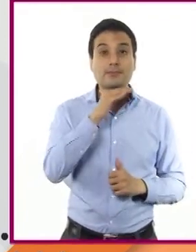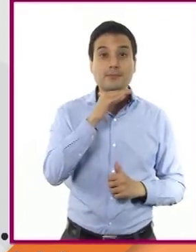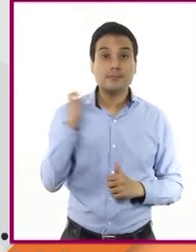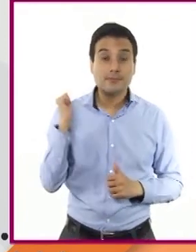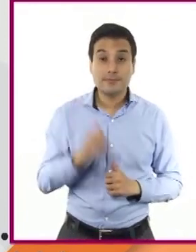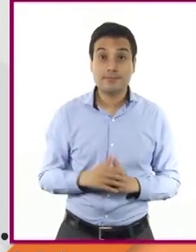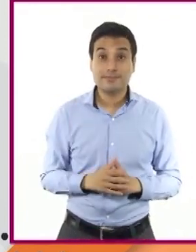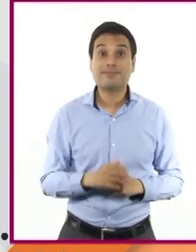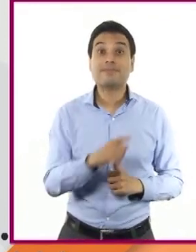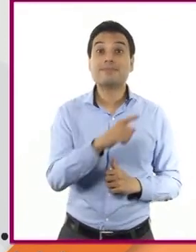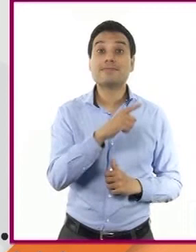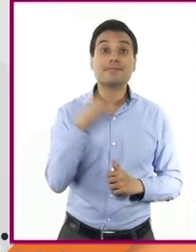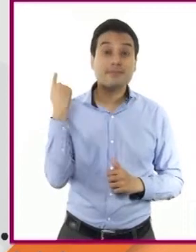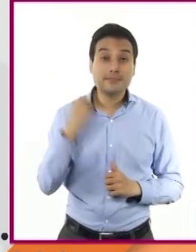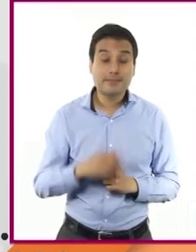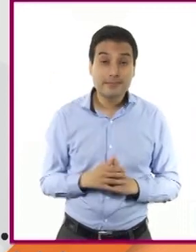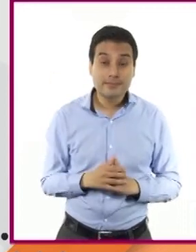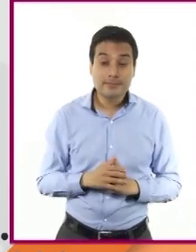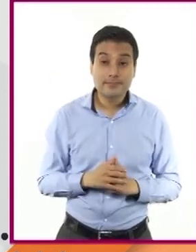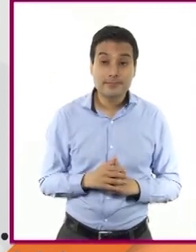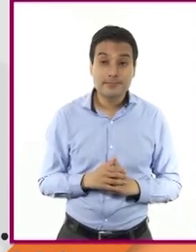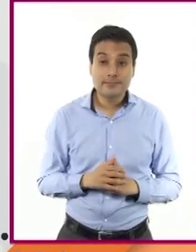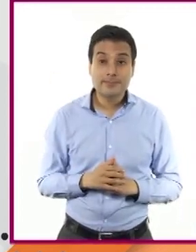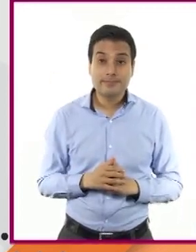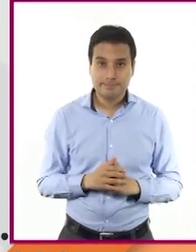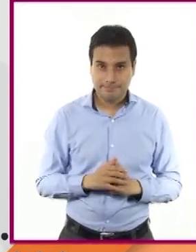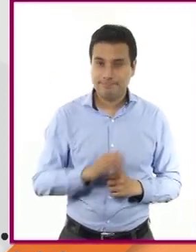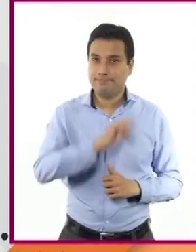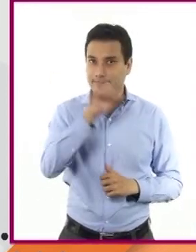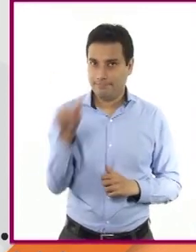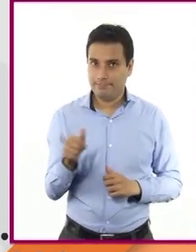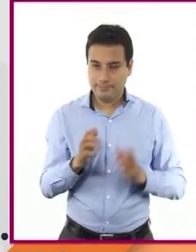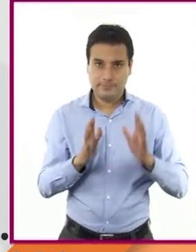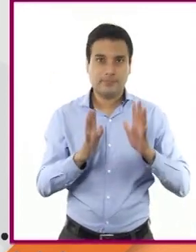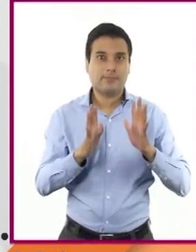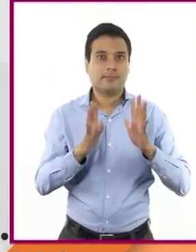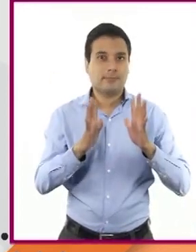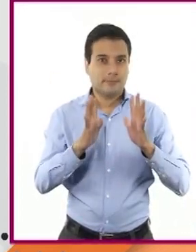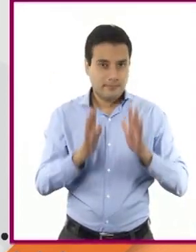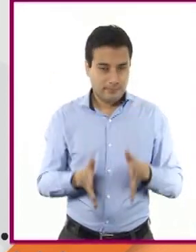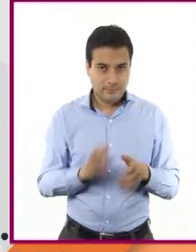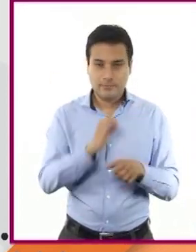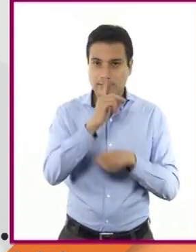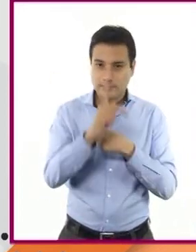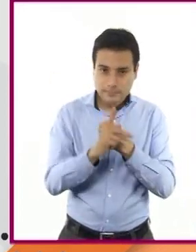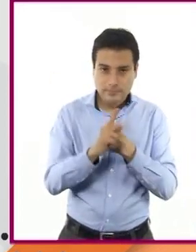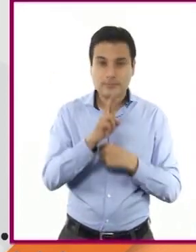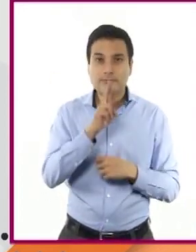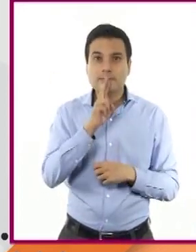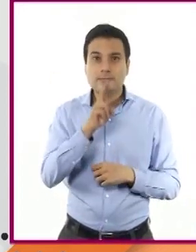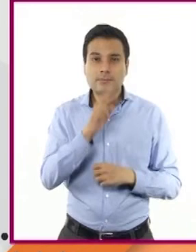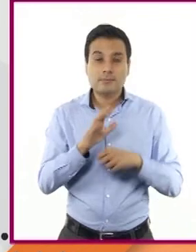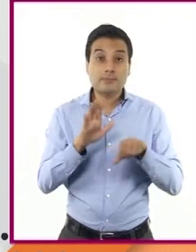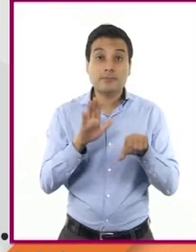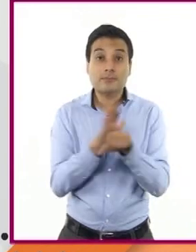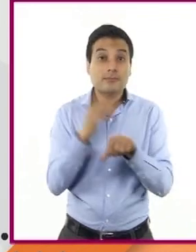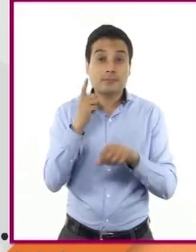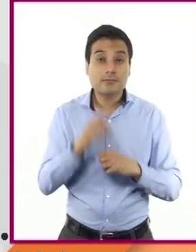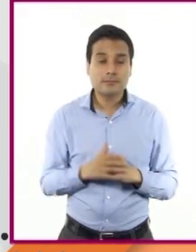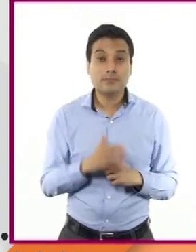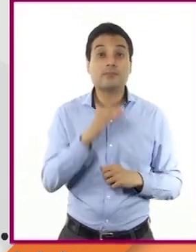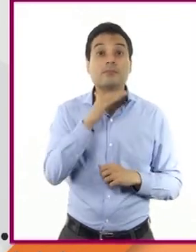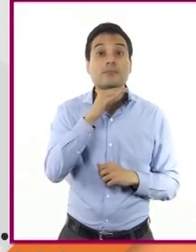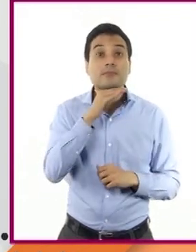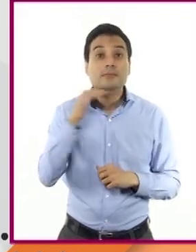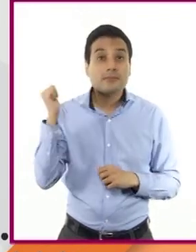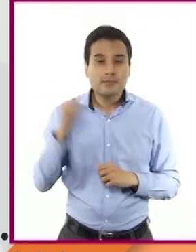en territorio soviético, se comenzó un punto de inflexión en la guerra en Europa, debido a la alta pérdida de tropas y material de guerra